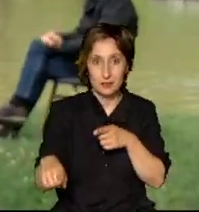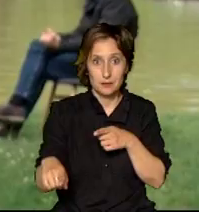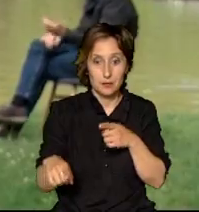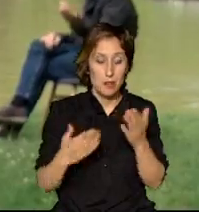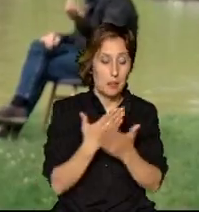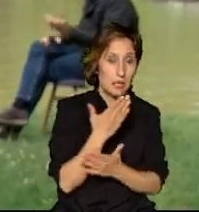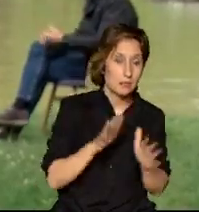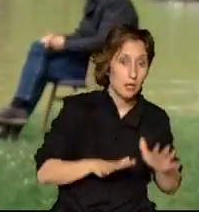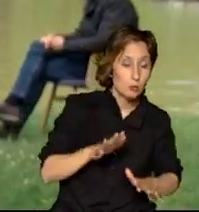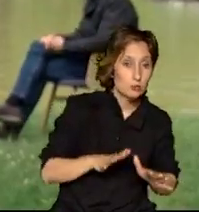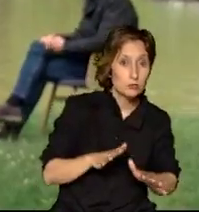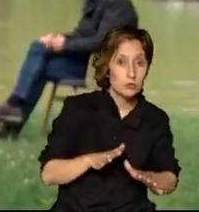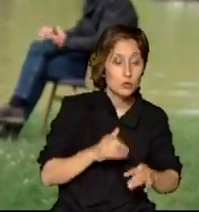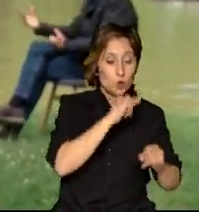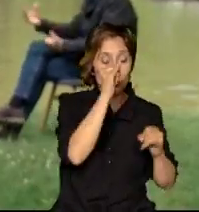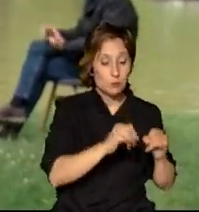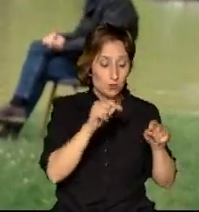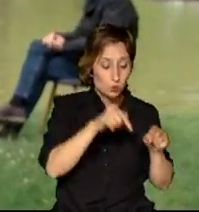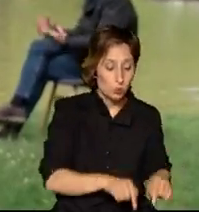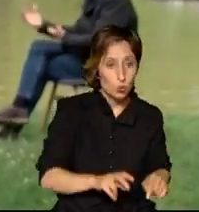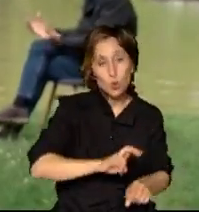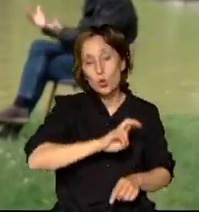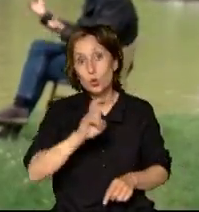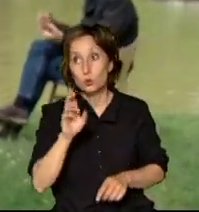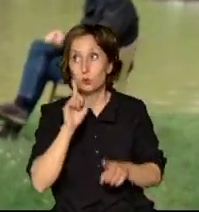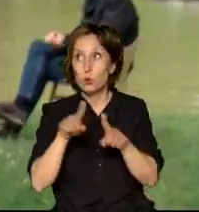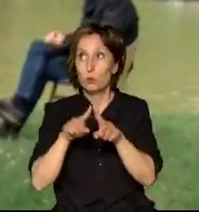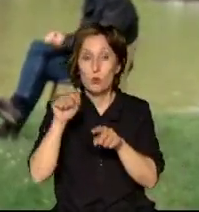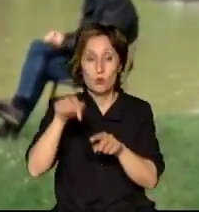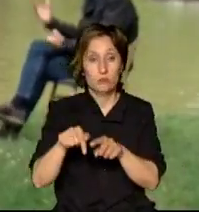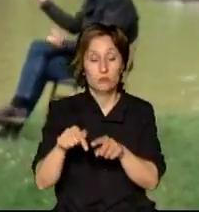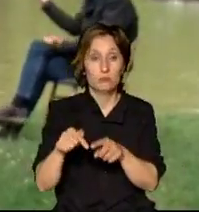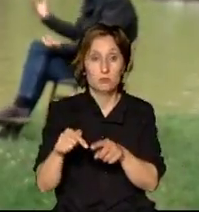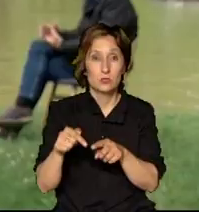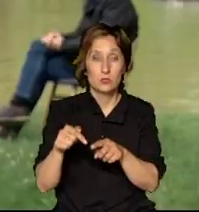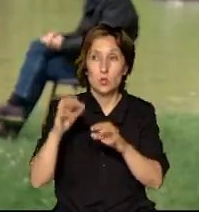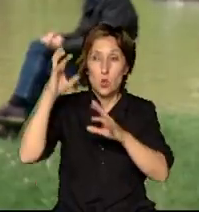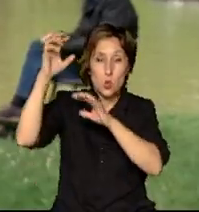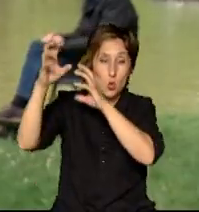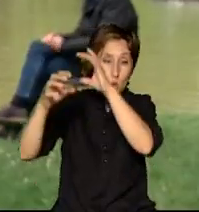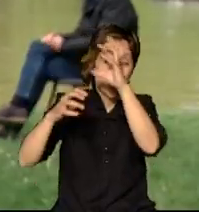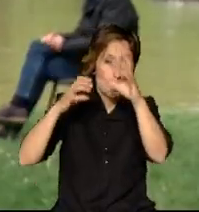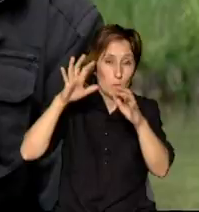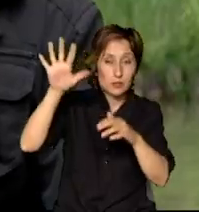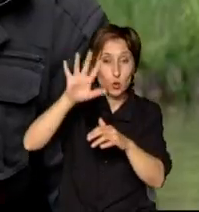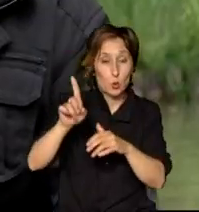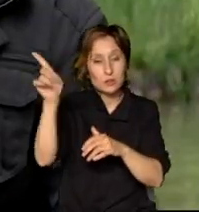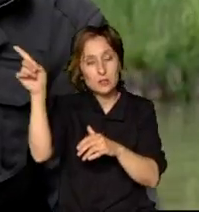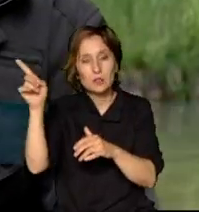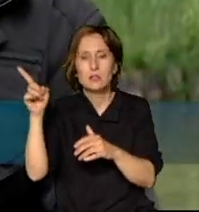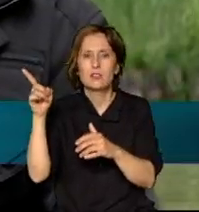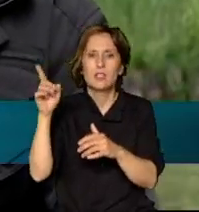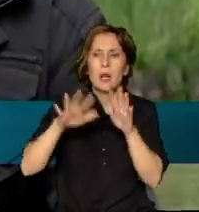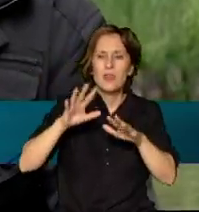unos días te vienen las tormentas del sur, otros días como hoy te entran estos nubarrones del noroeste, otros días